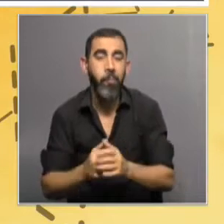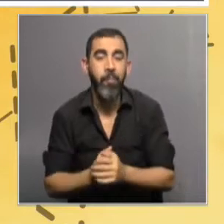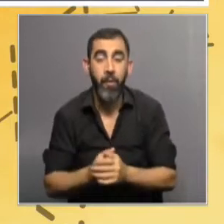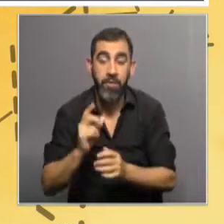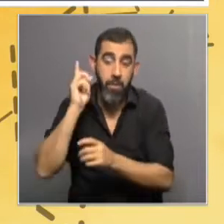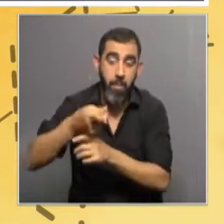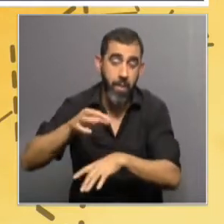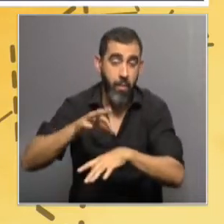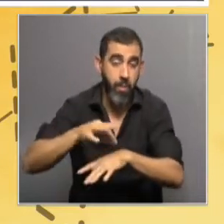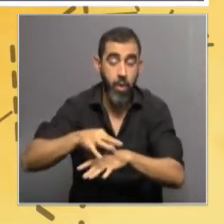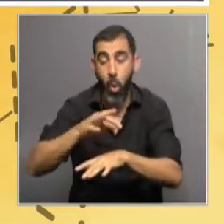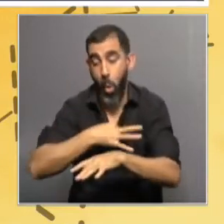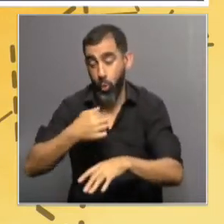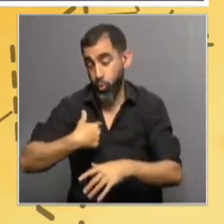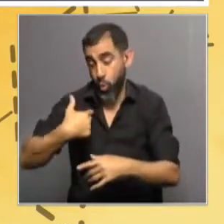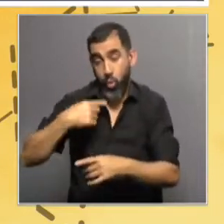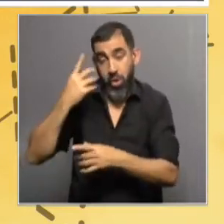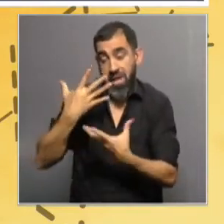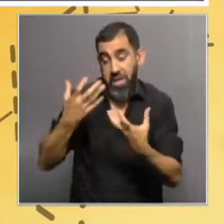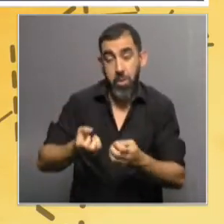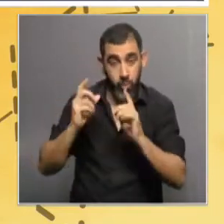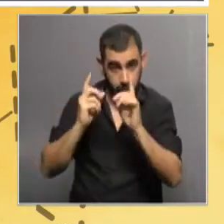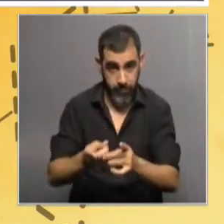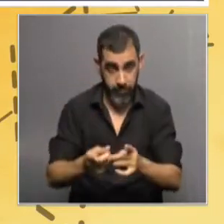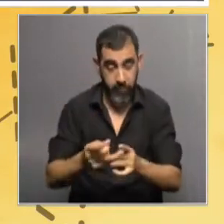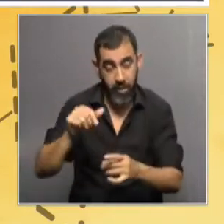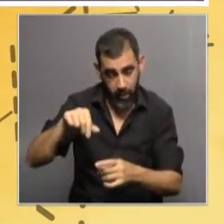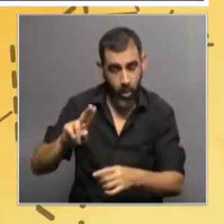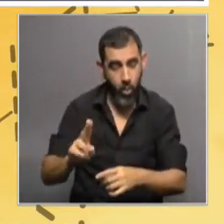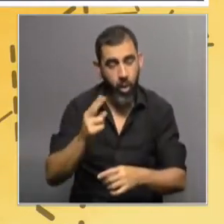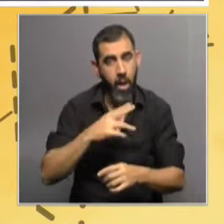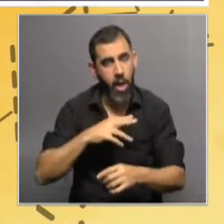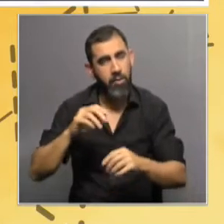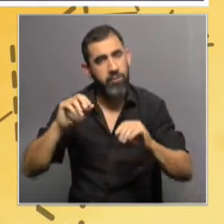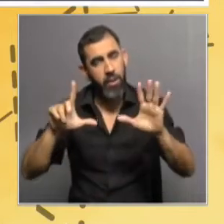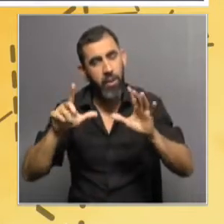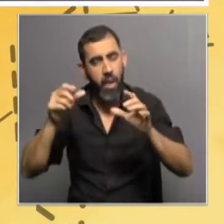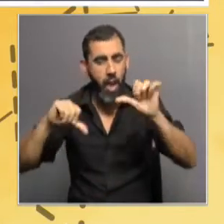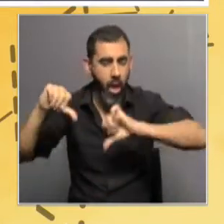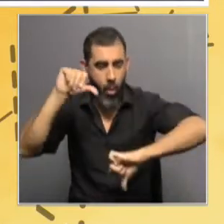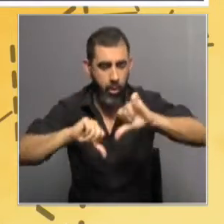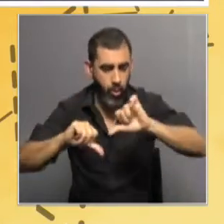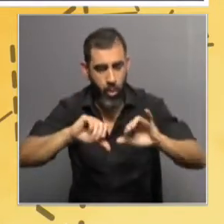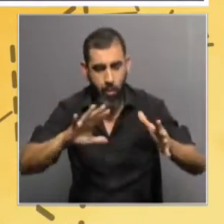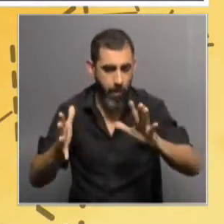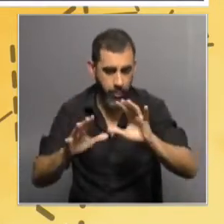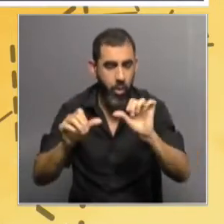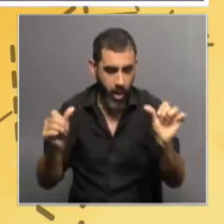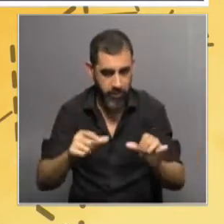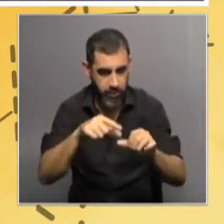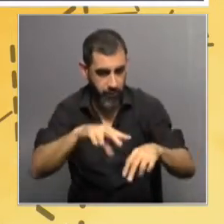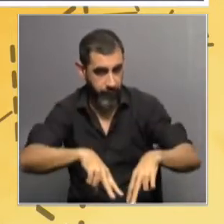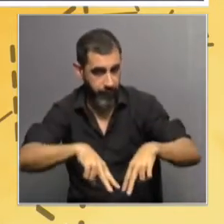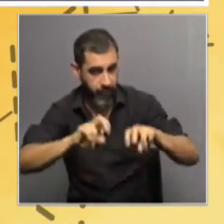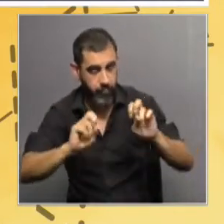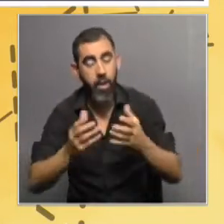médica o con un interés personal? Esto, en Uruguay existen unos 6, 7 laboratorios que hacen este tipo de estudios y